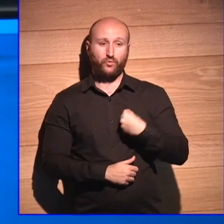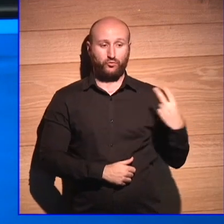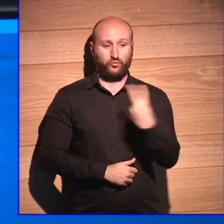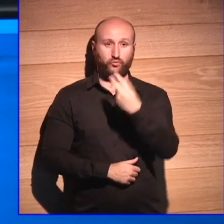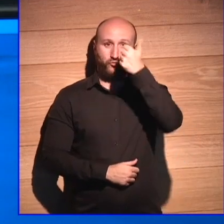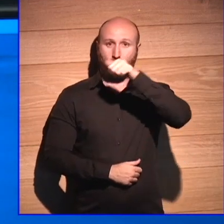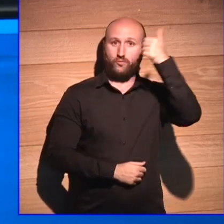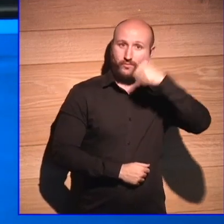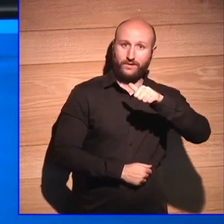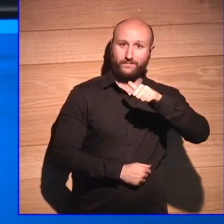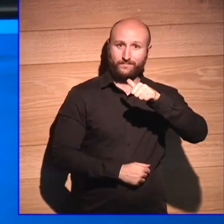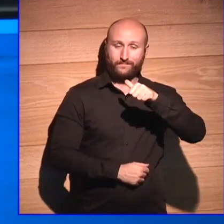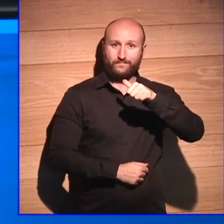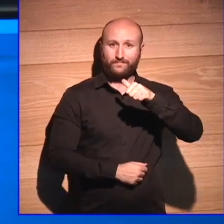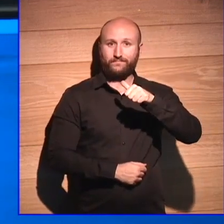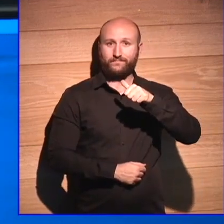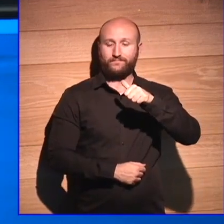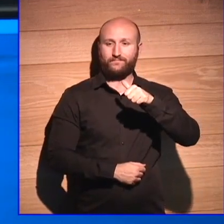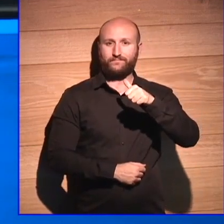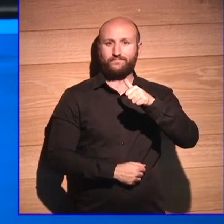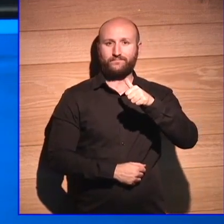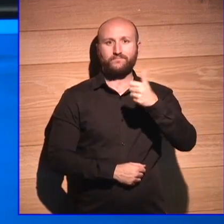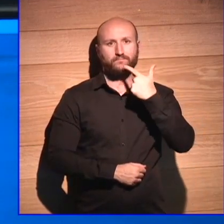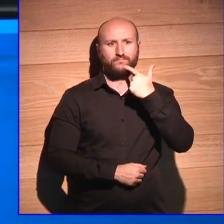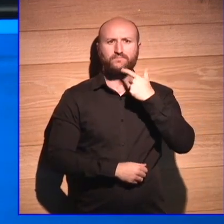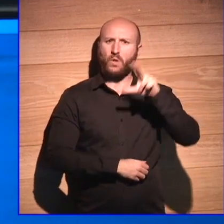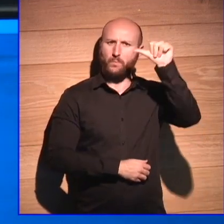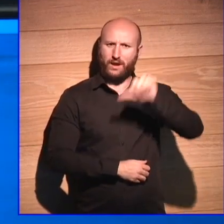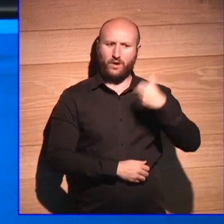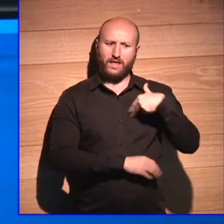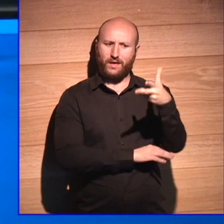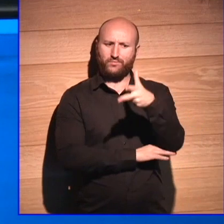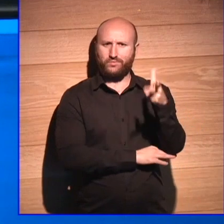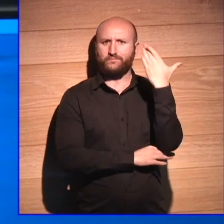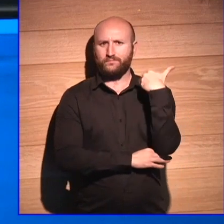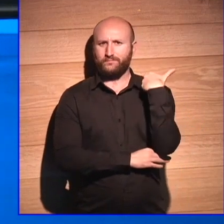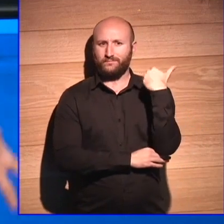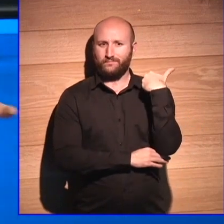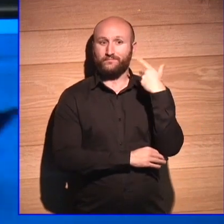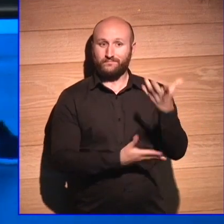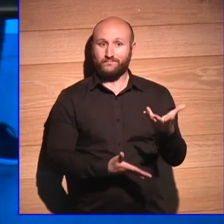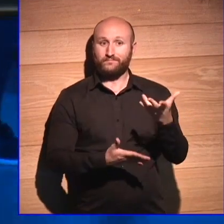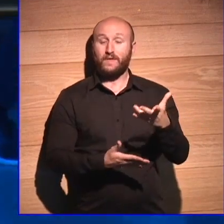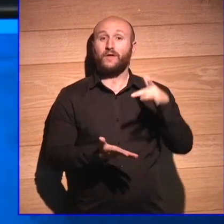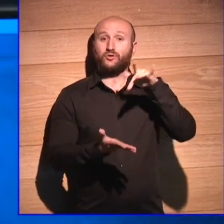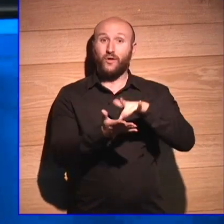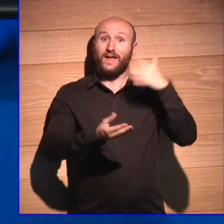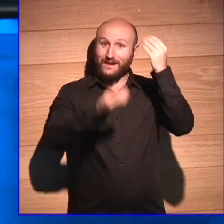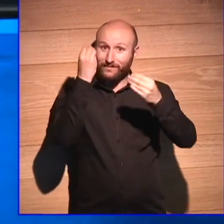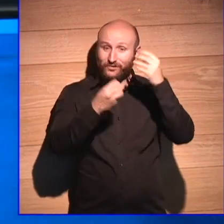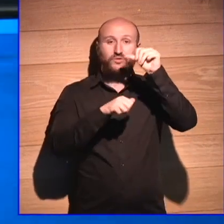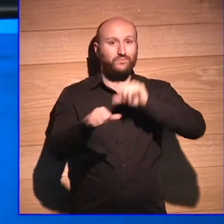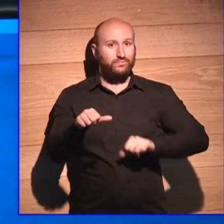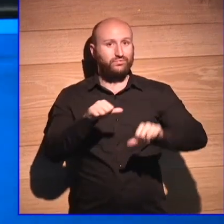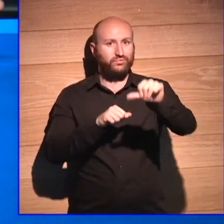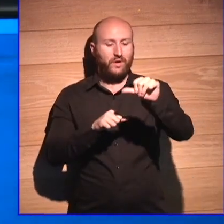padre hicimos sendas películas hace unos años. Y a partir de esa reflexión nos dimos cuenta